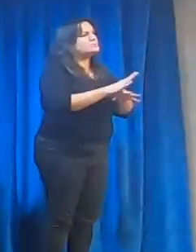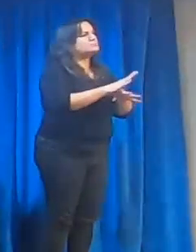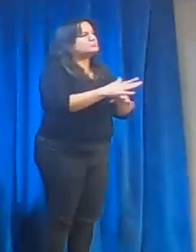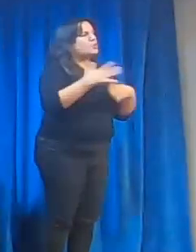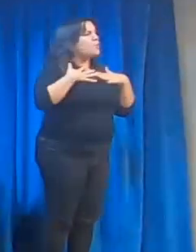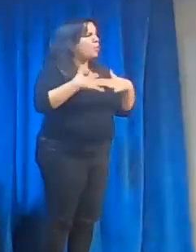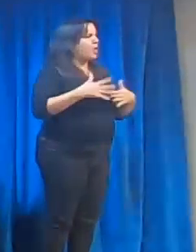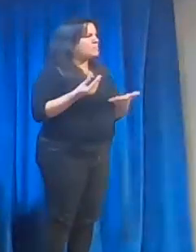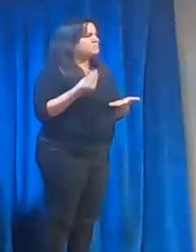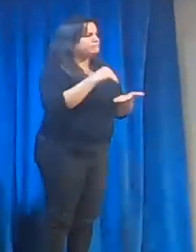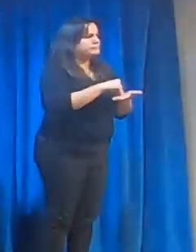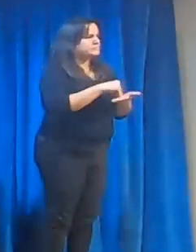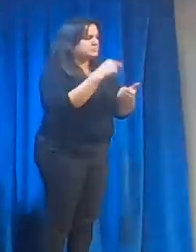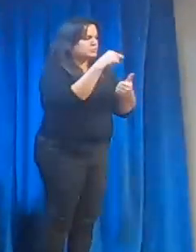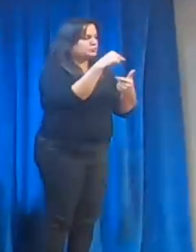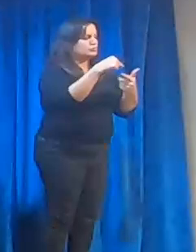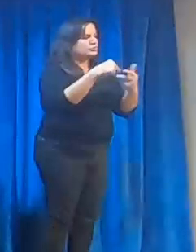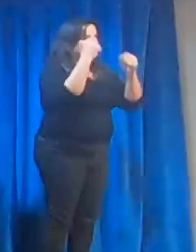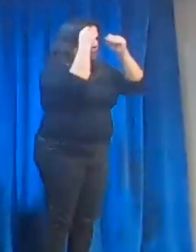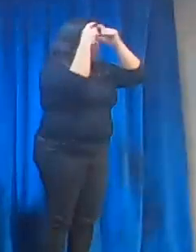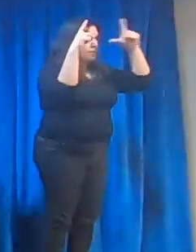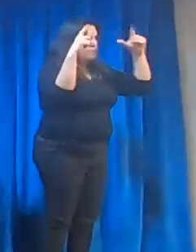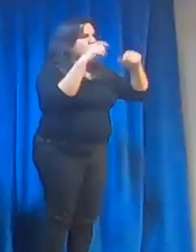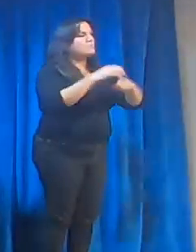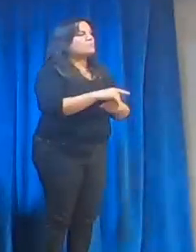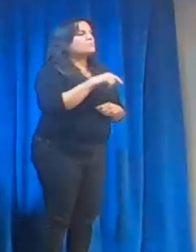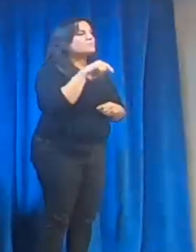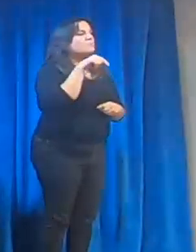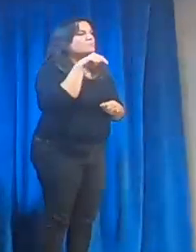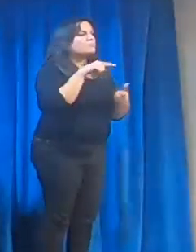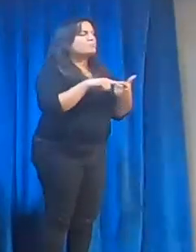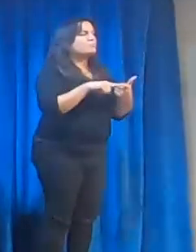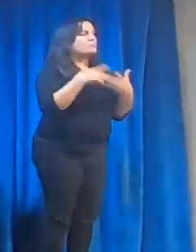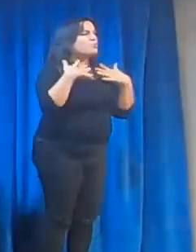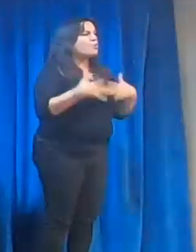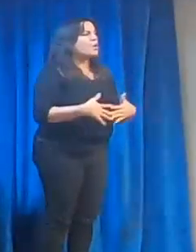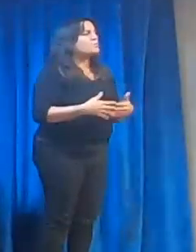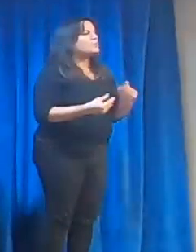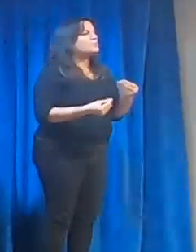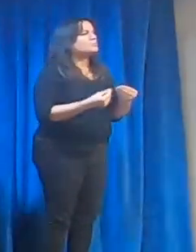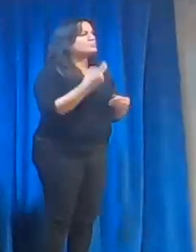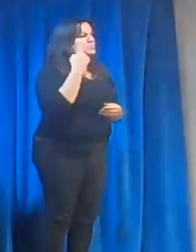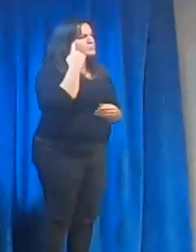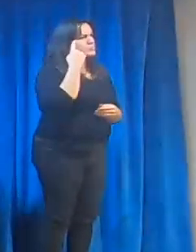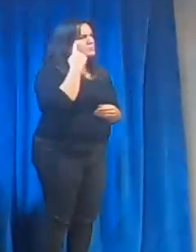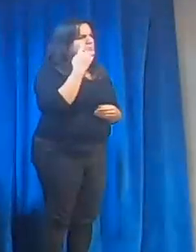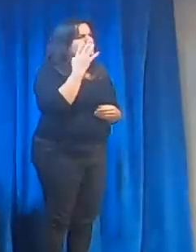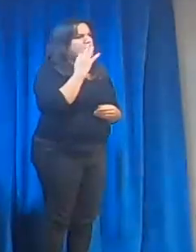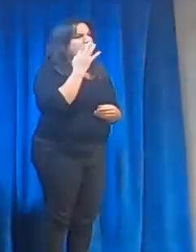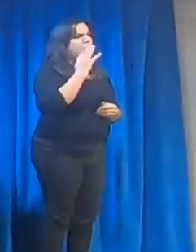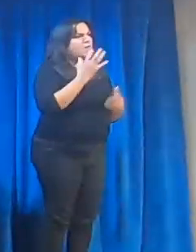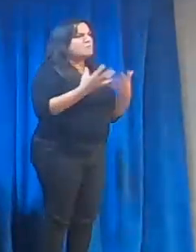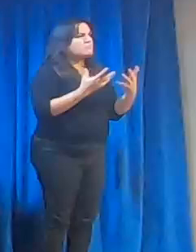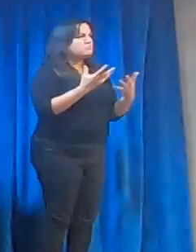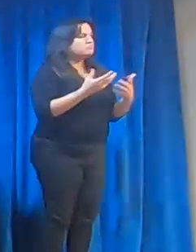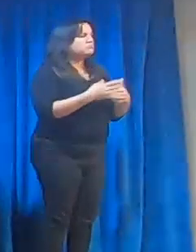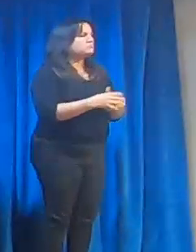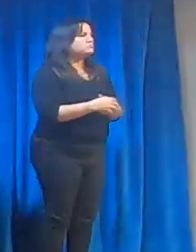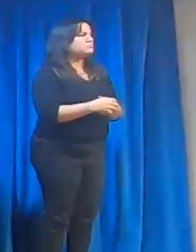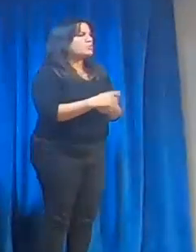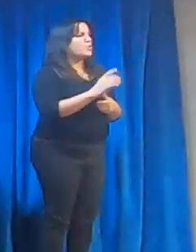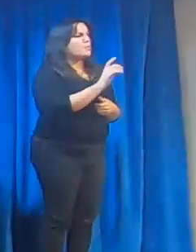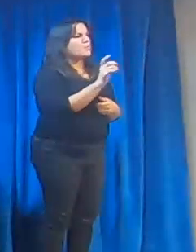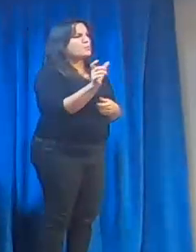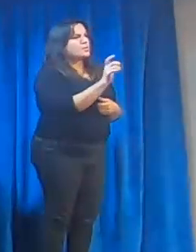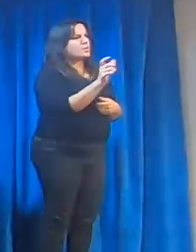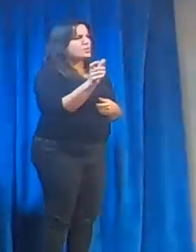cuerpo. El concepto de cuerpo podemos pensarlo, como hace Salpaín, haciendo alguna diferenciación con